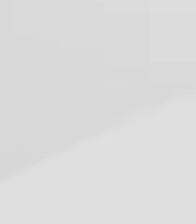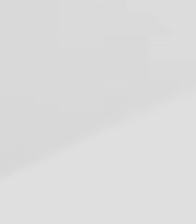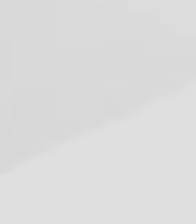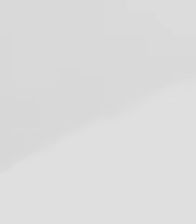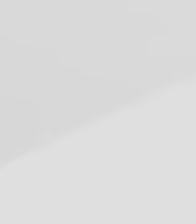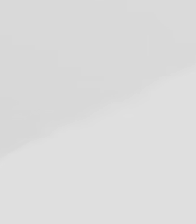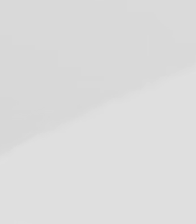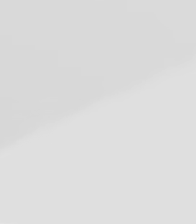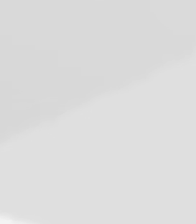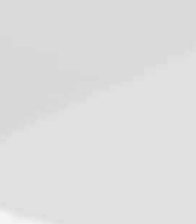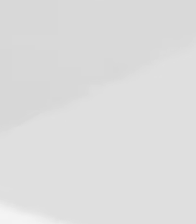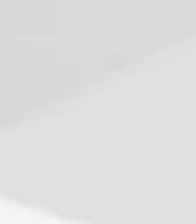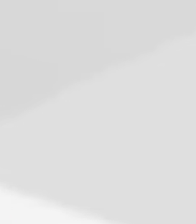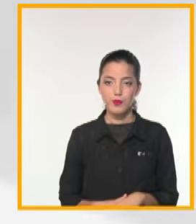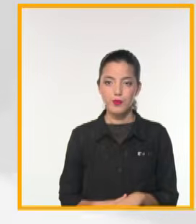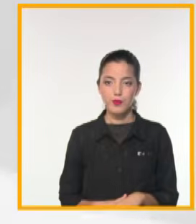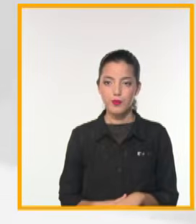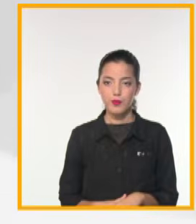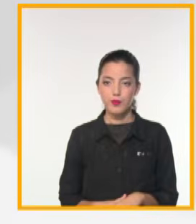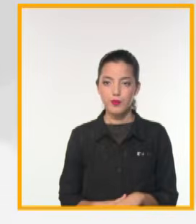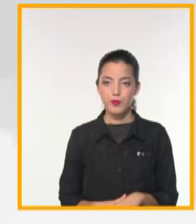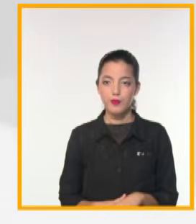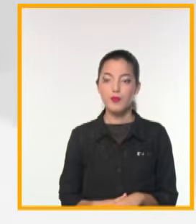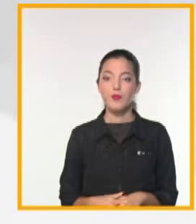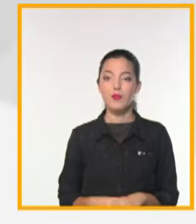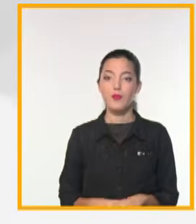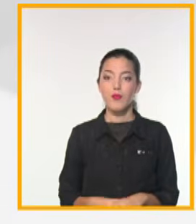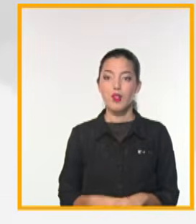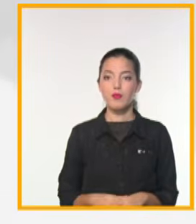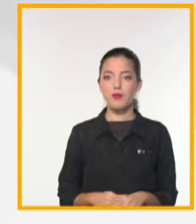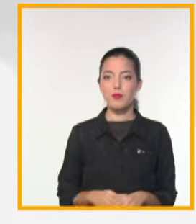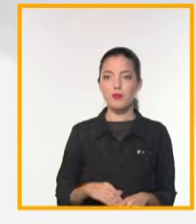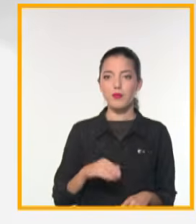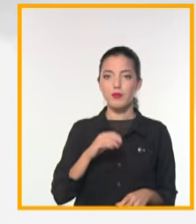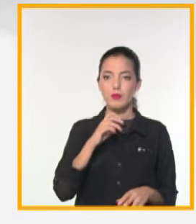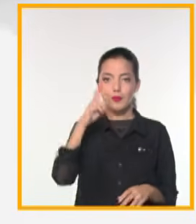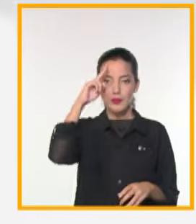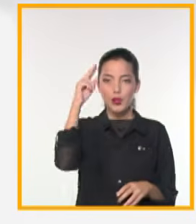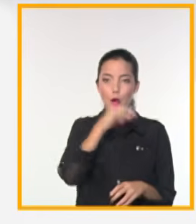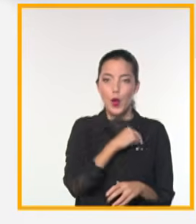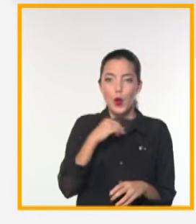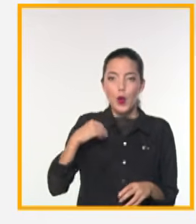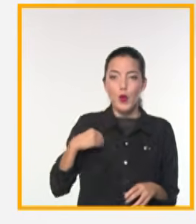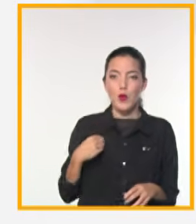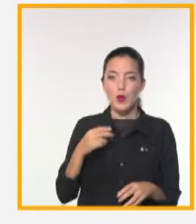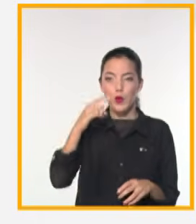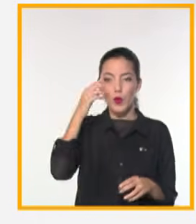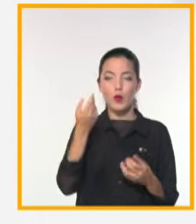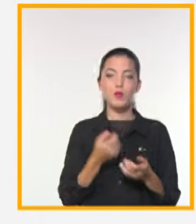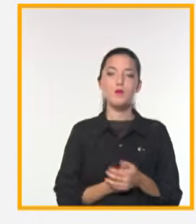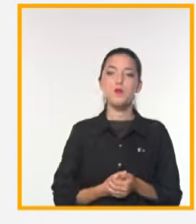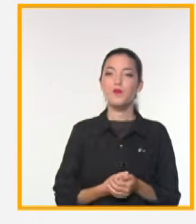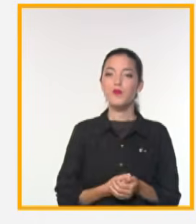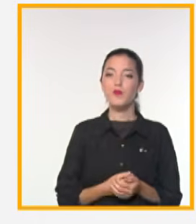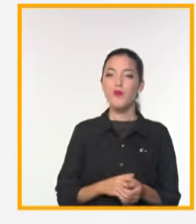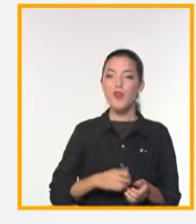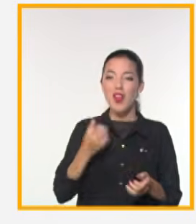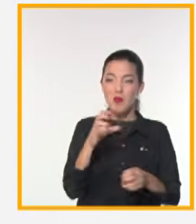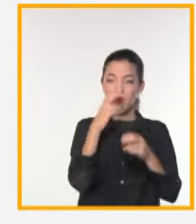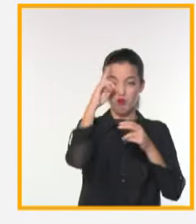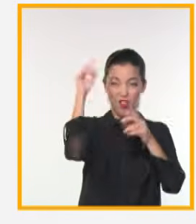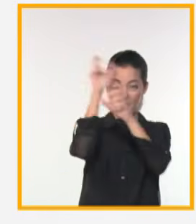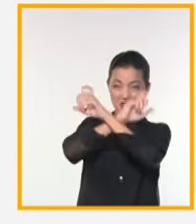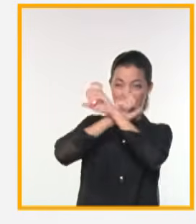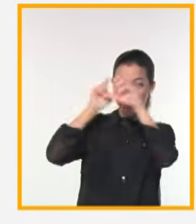Doctor en Medicina de la Facultad de Ciencias Médicas de La Habana. Máster en Ciencias en Farmacología Clínica,